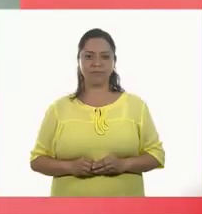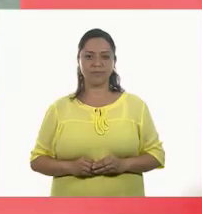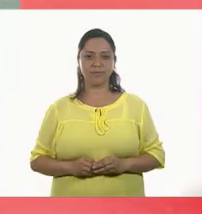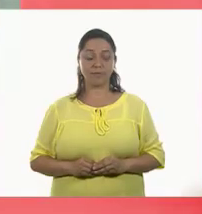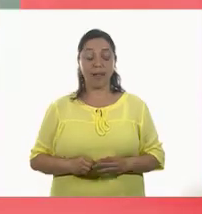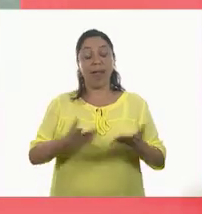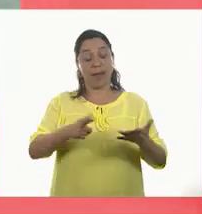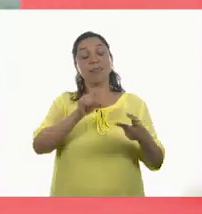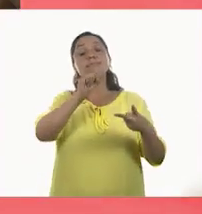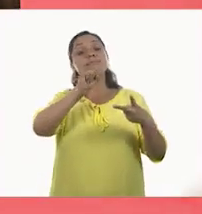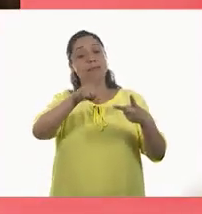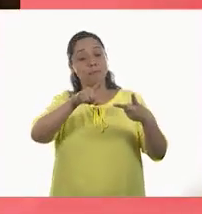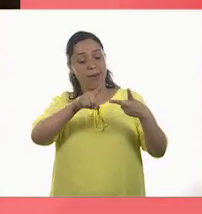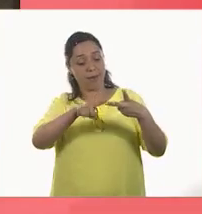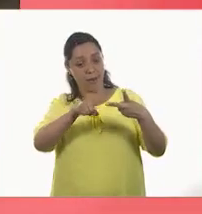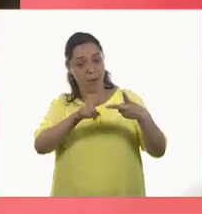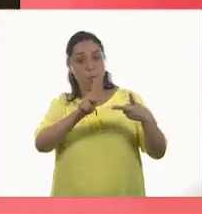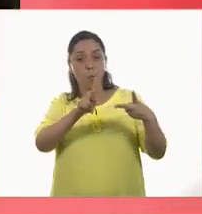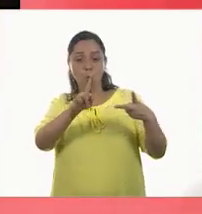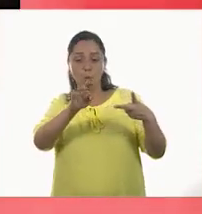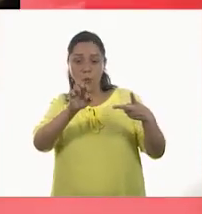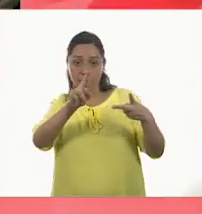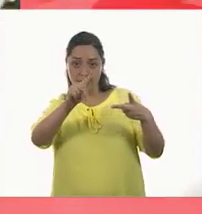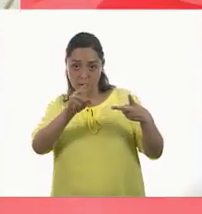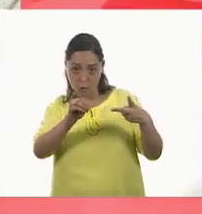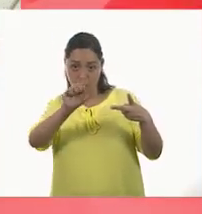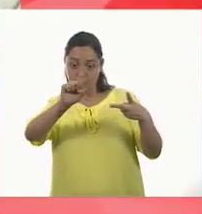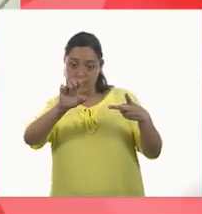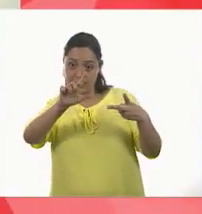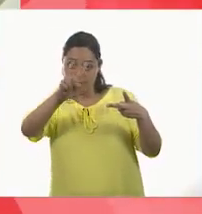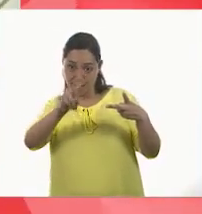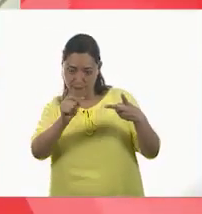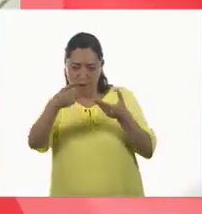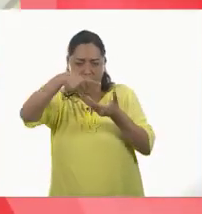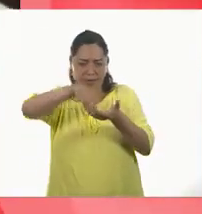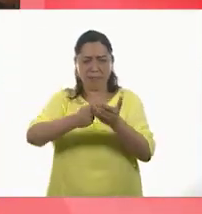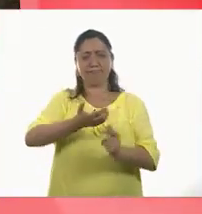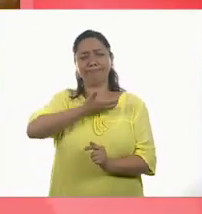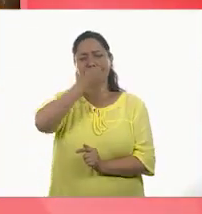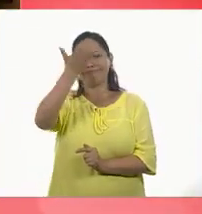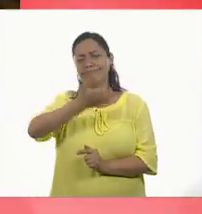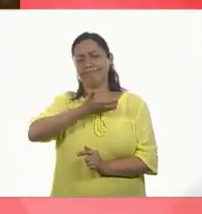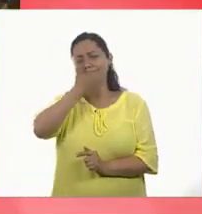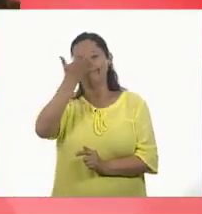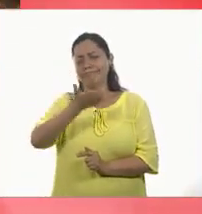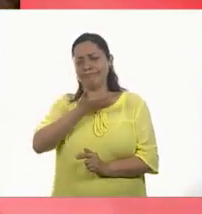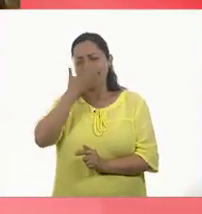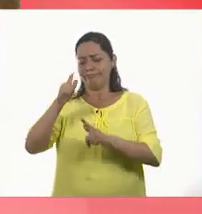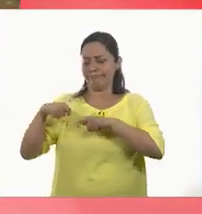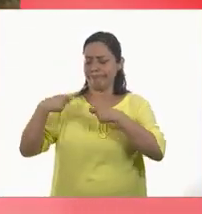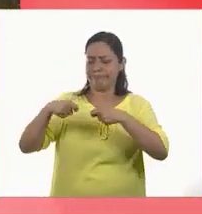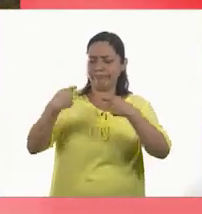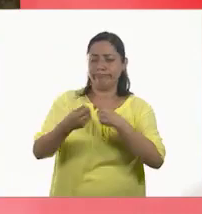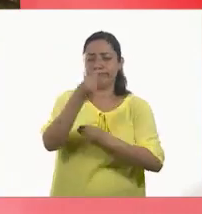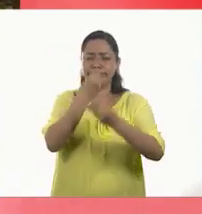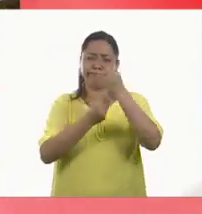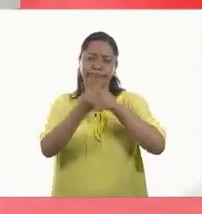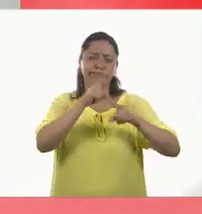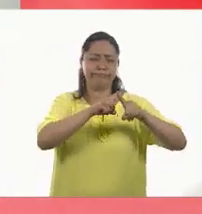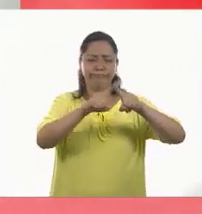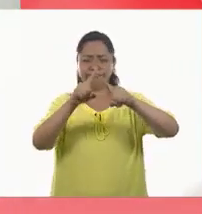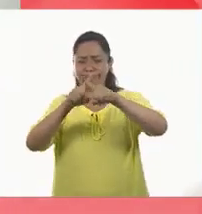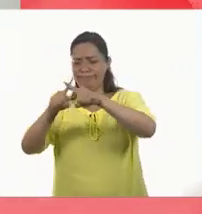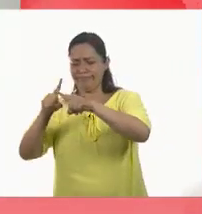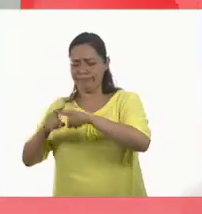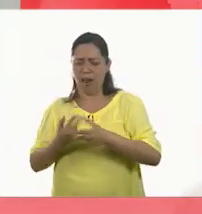Y por otro lado, Puerto Ceiba, lugar lleno de tradición gastronómica, con una oferta culinaria que